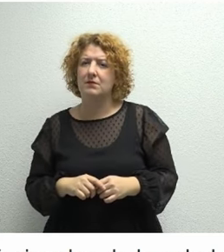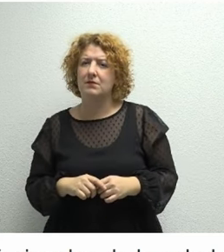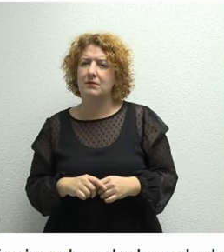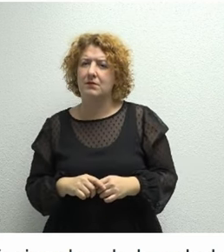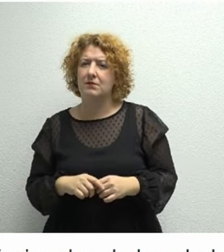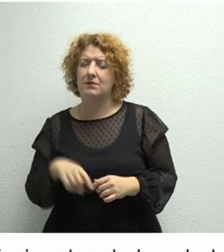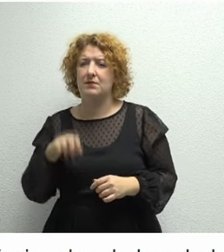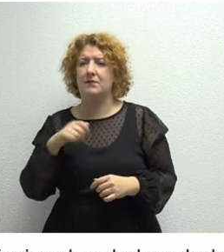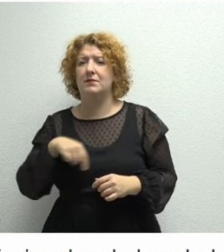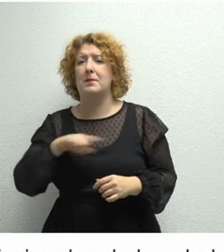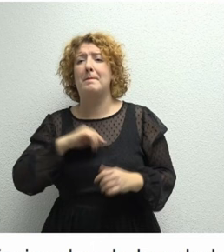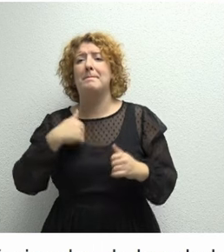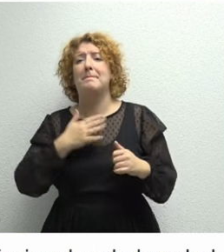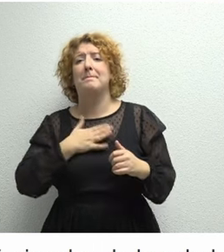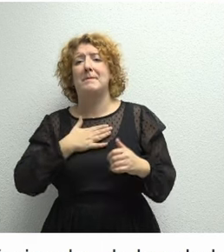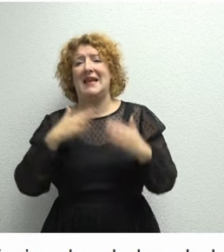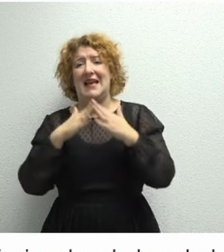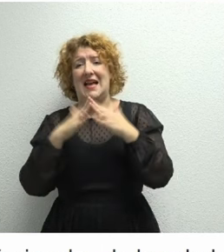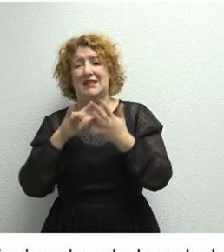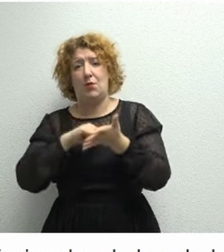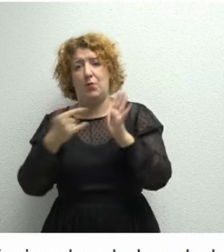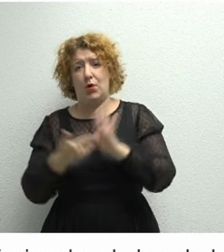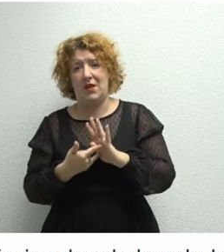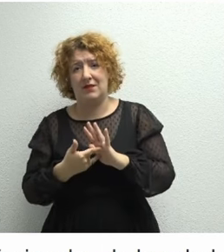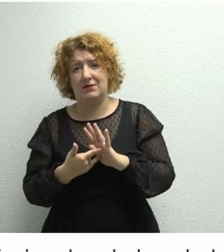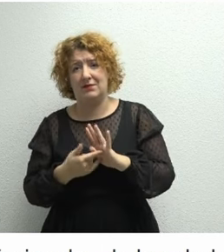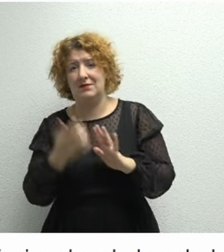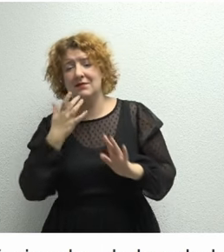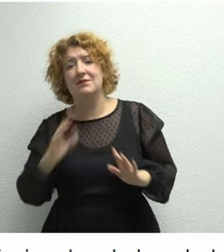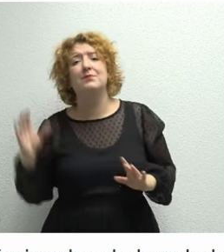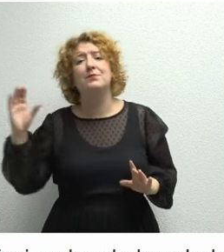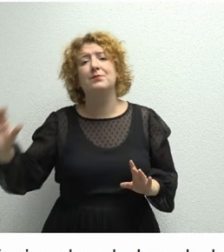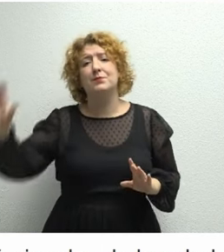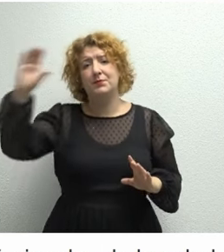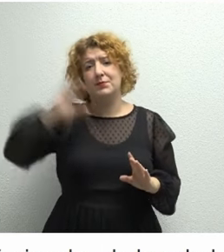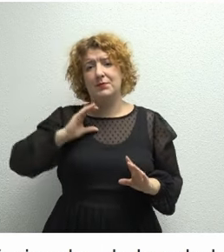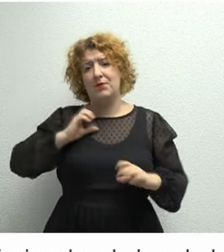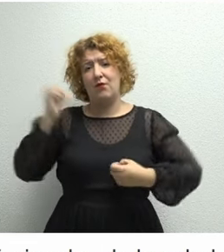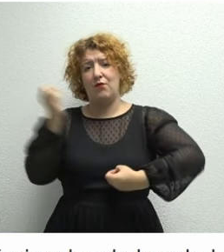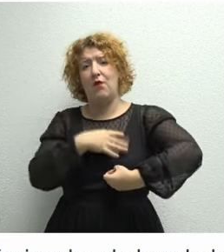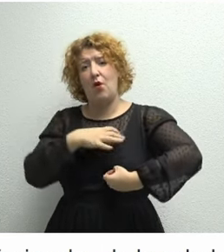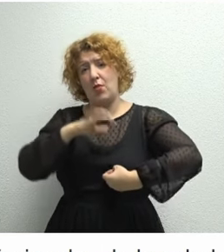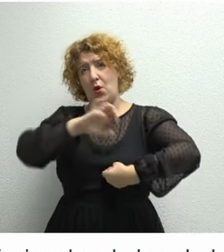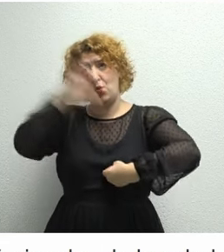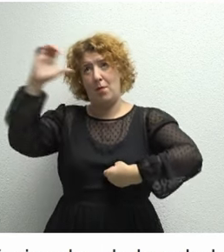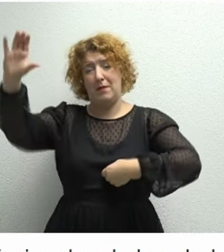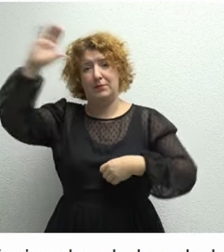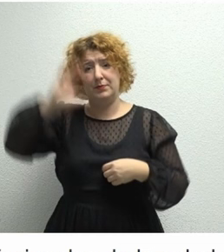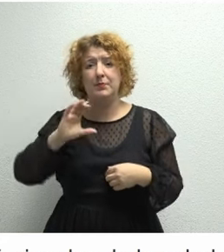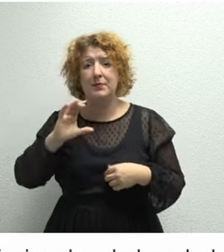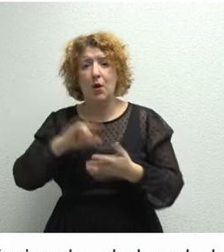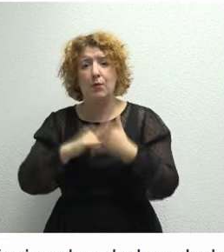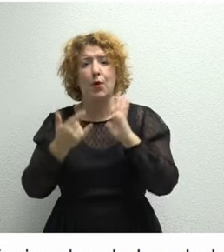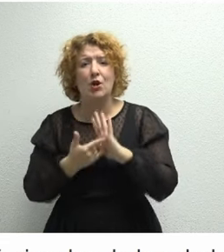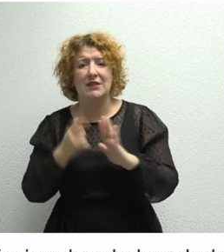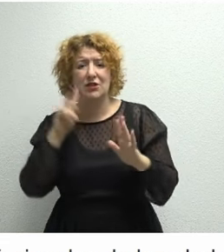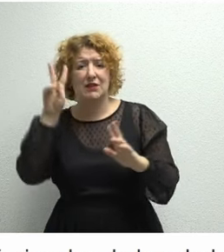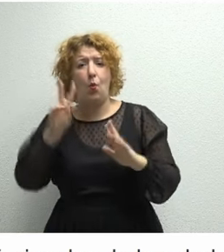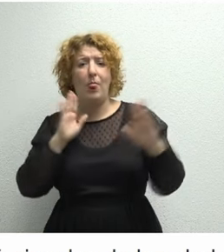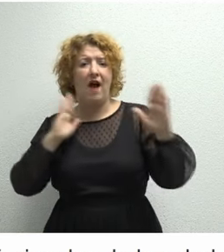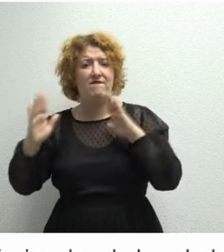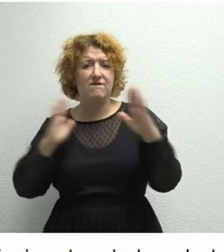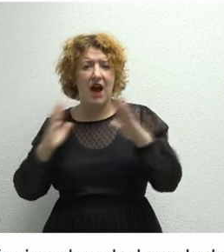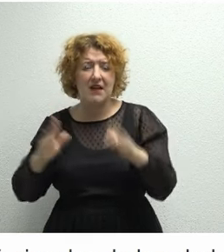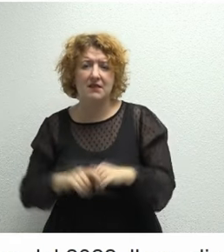segunda fase del proyecto en mi casa porque venía con la financiación de de los fondos de de Europa y con una con